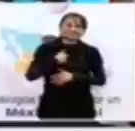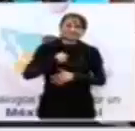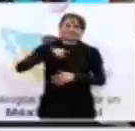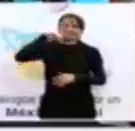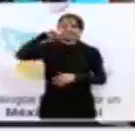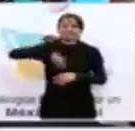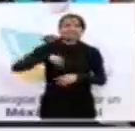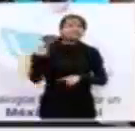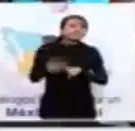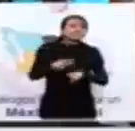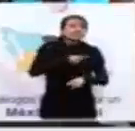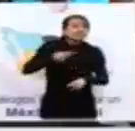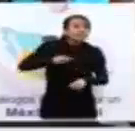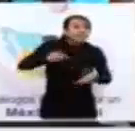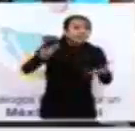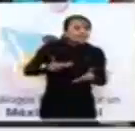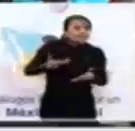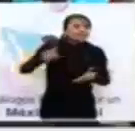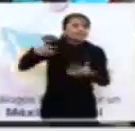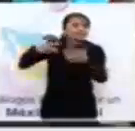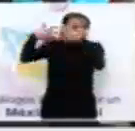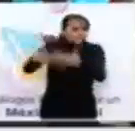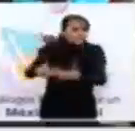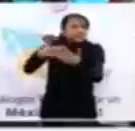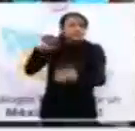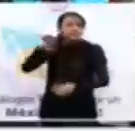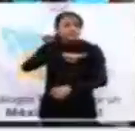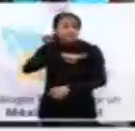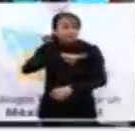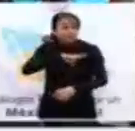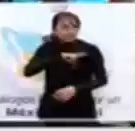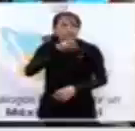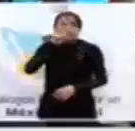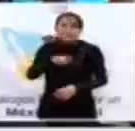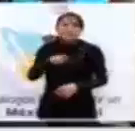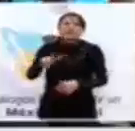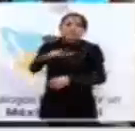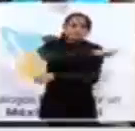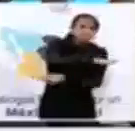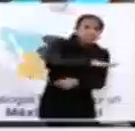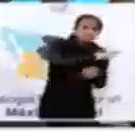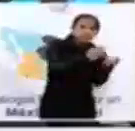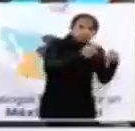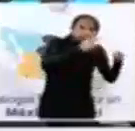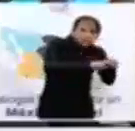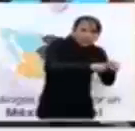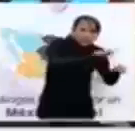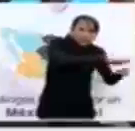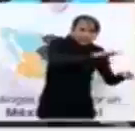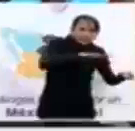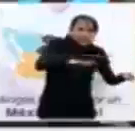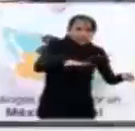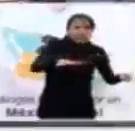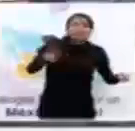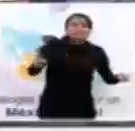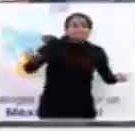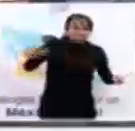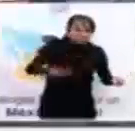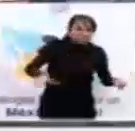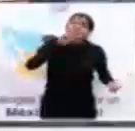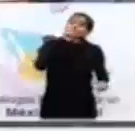sector privado empresarial, al sector social organizado y al Estado. Y es ahí